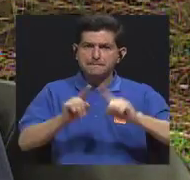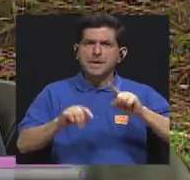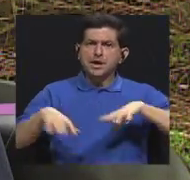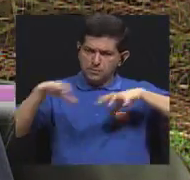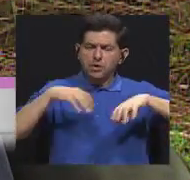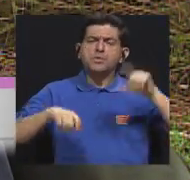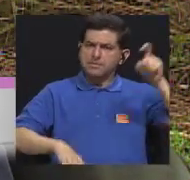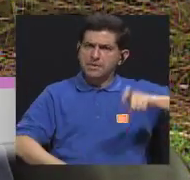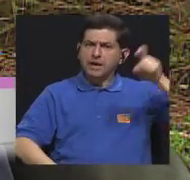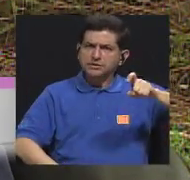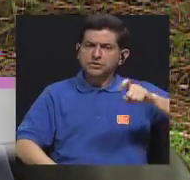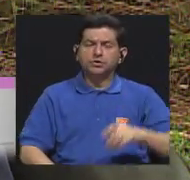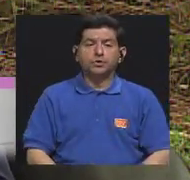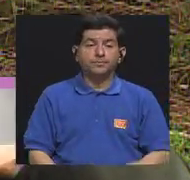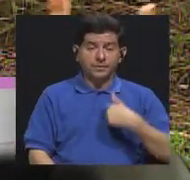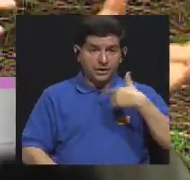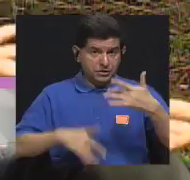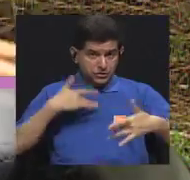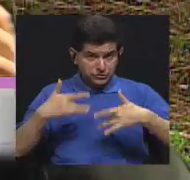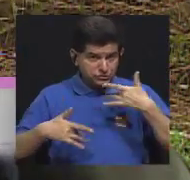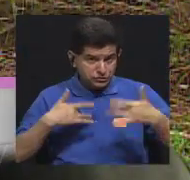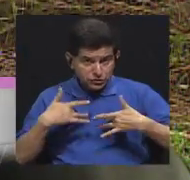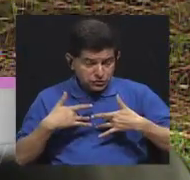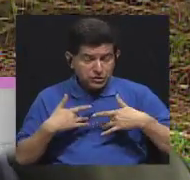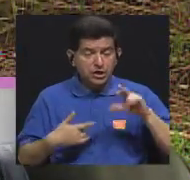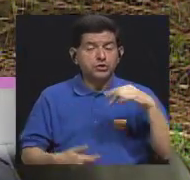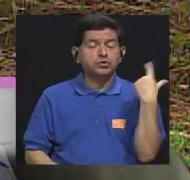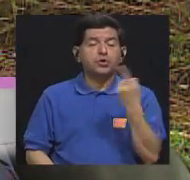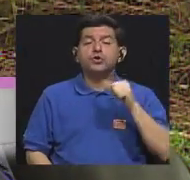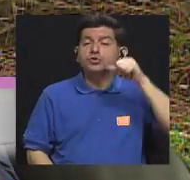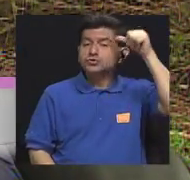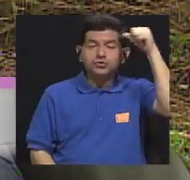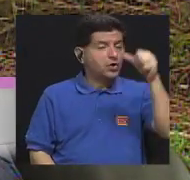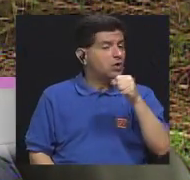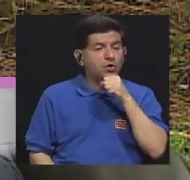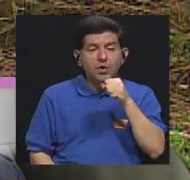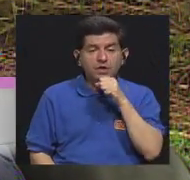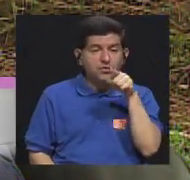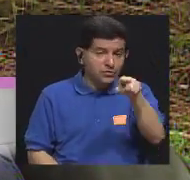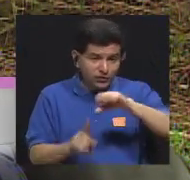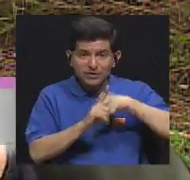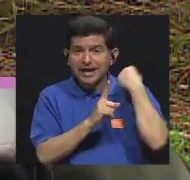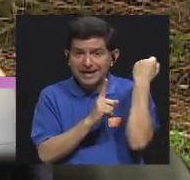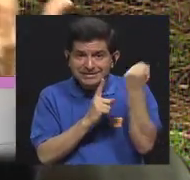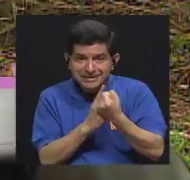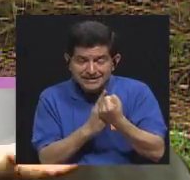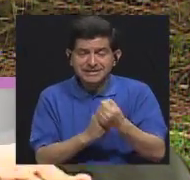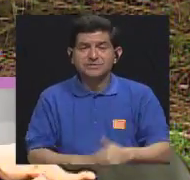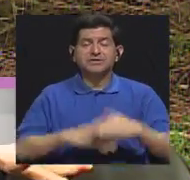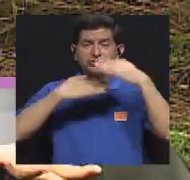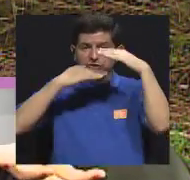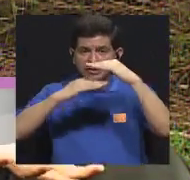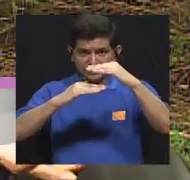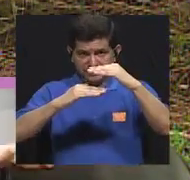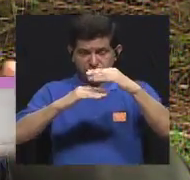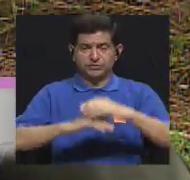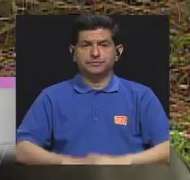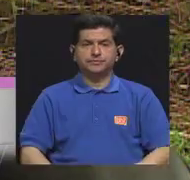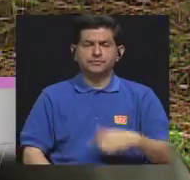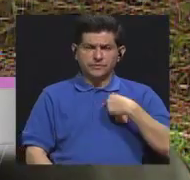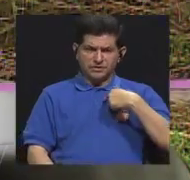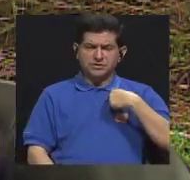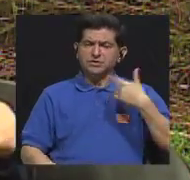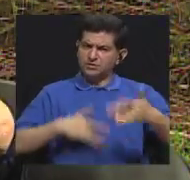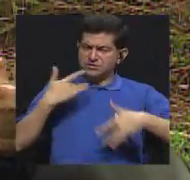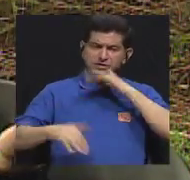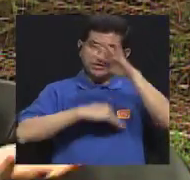y yo siento que... Aquí voy a rescatar que no solo los adultos mayores se sienten limitados. Yo